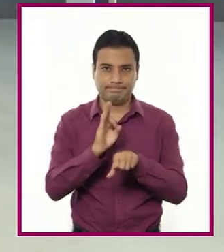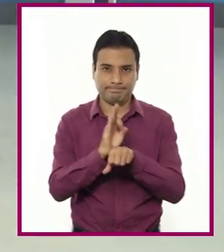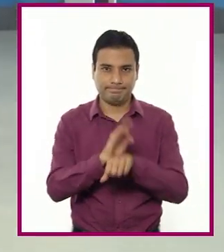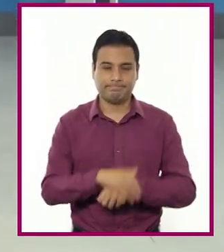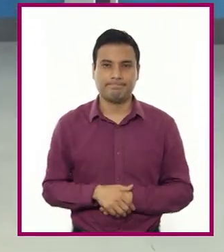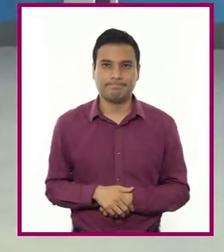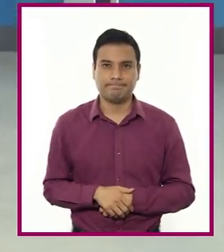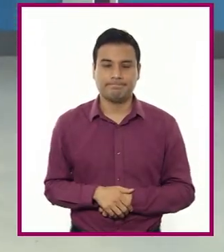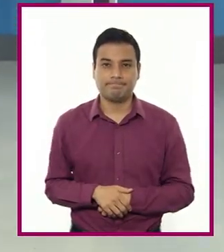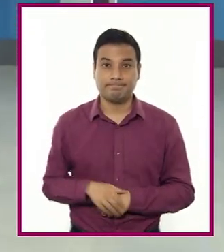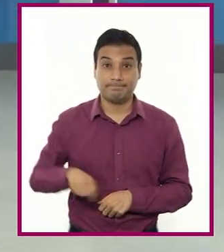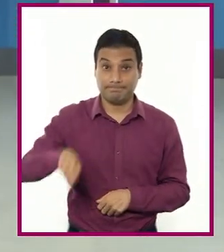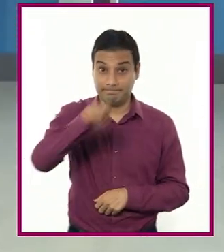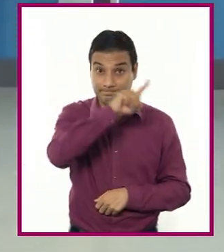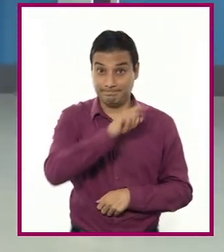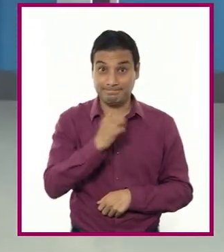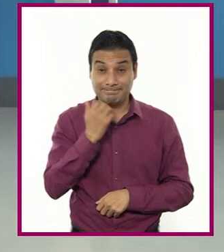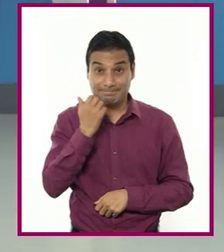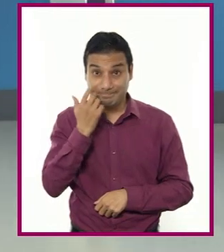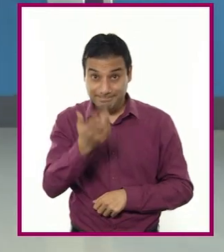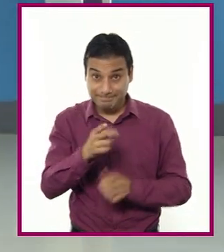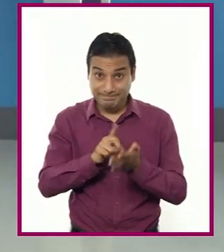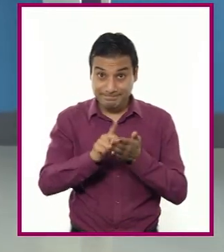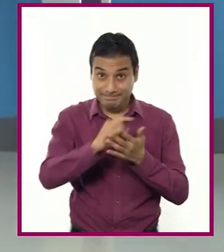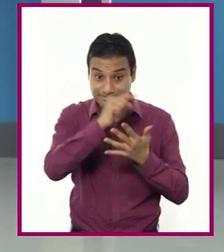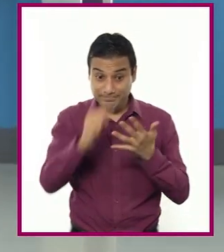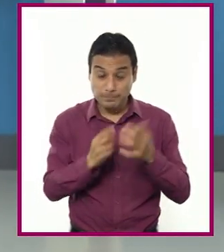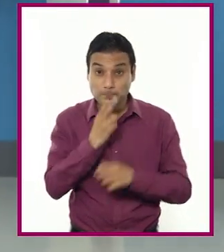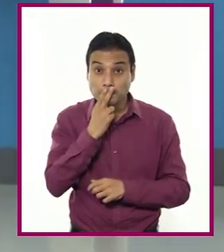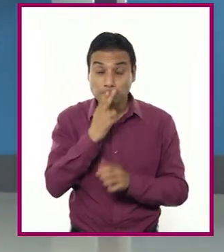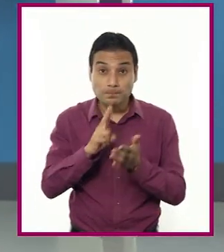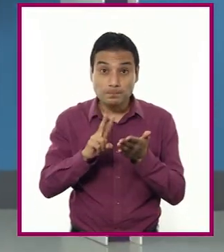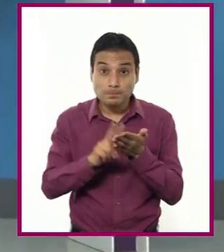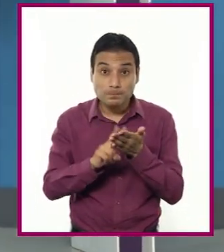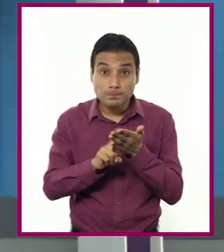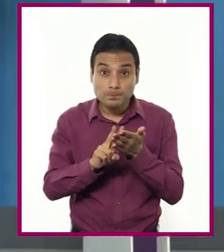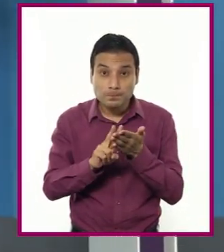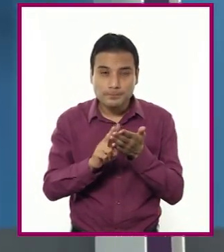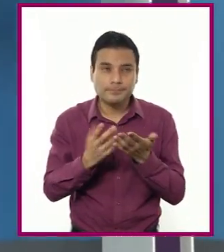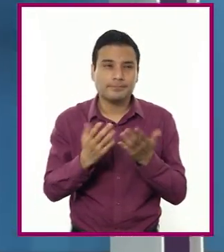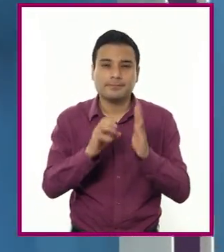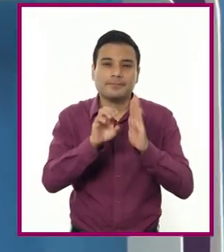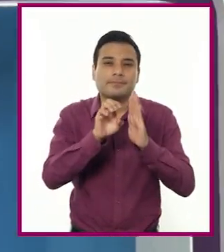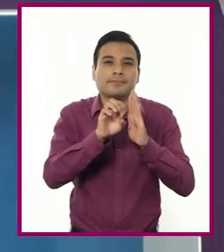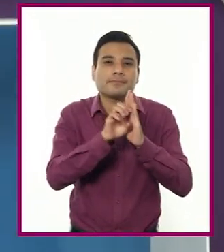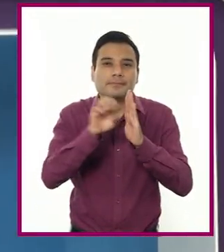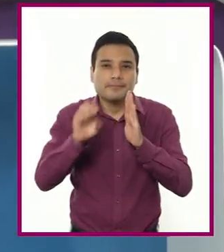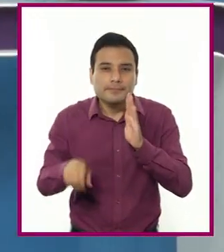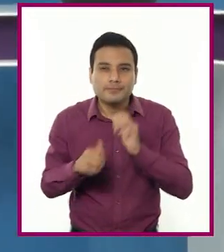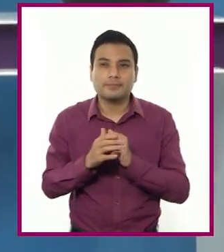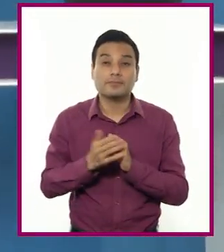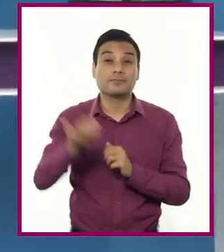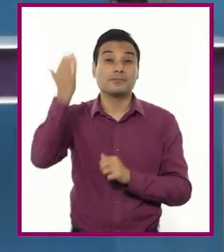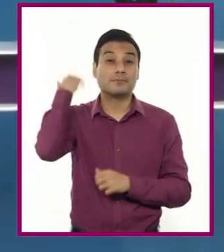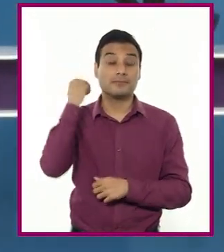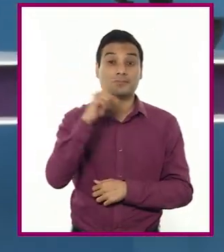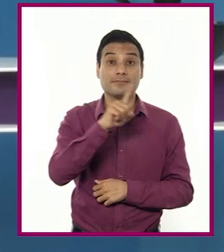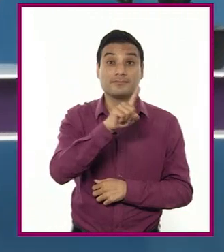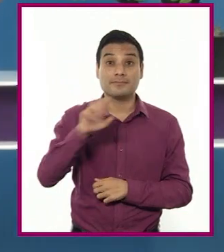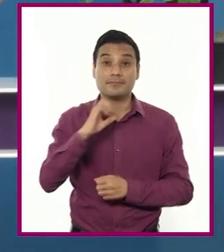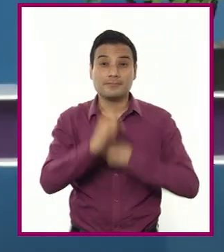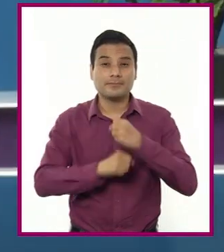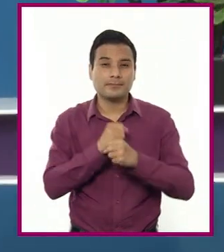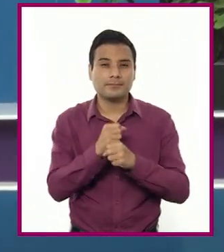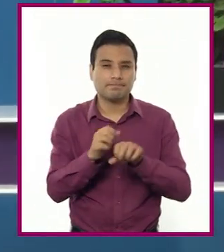Si queremos valorar la importancia de este hecho, podemos imaginar cómo eran las cosas hace 100 años,